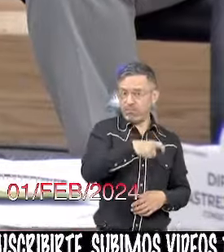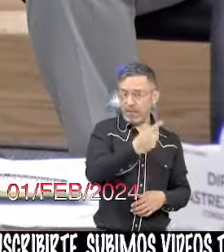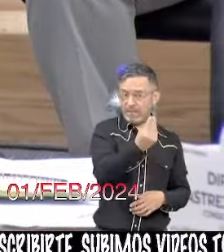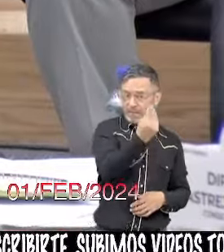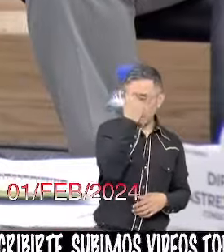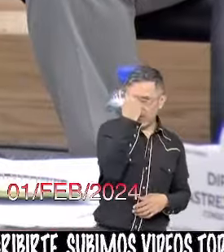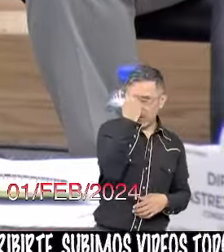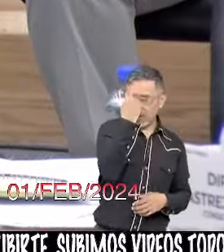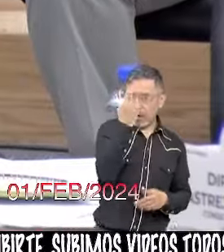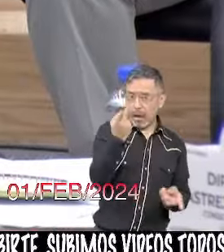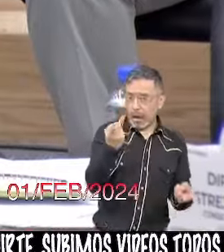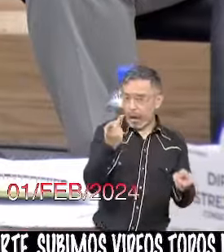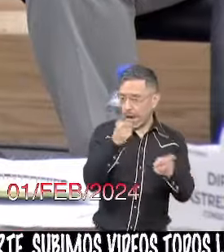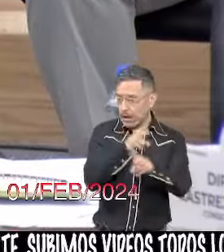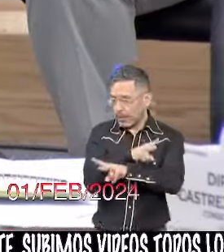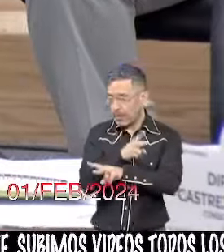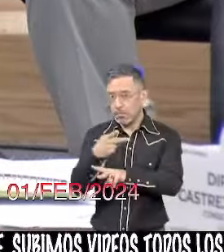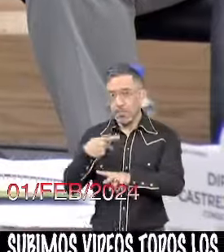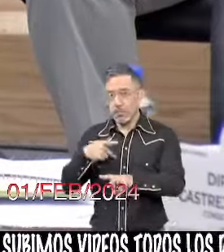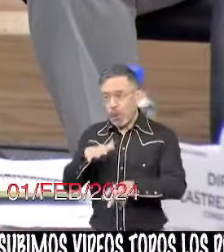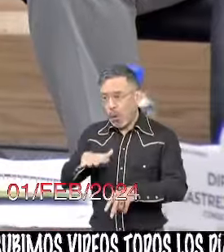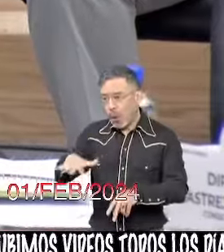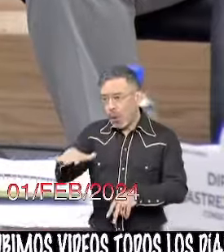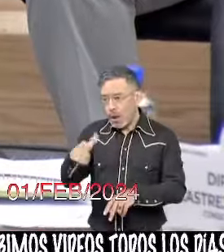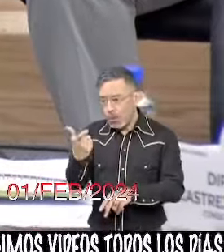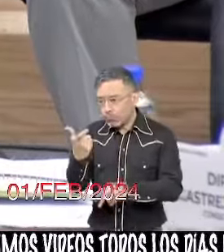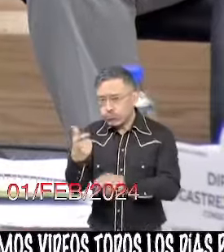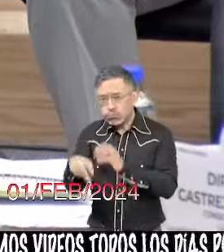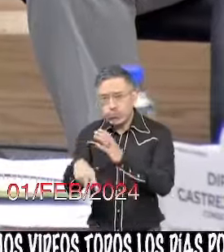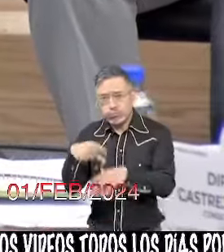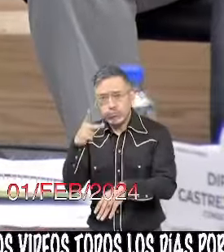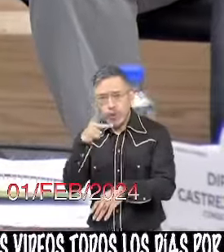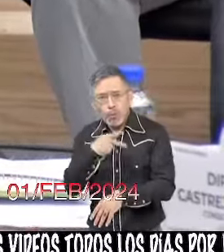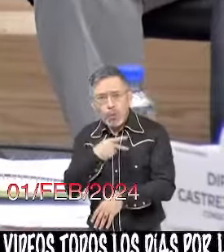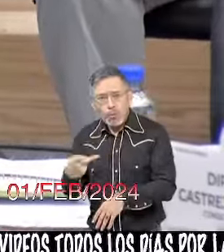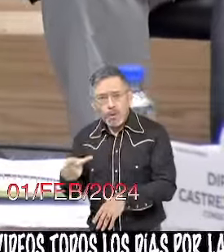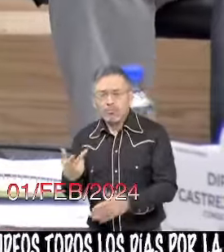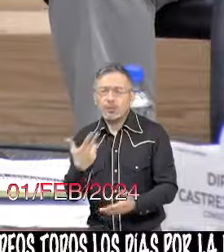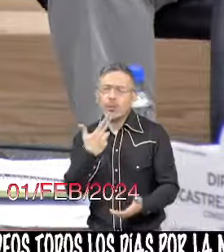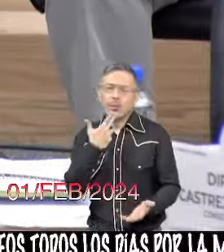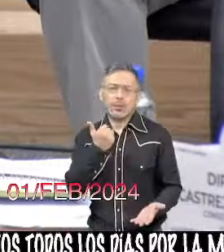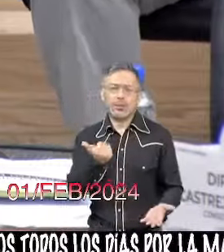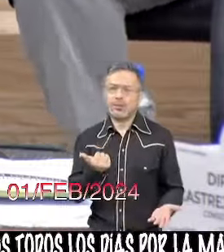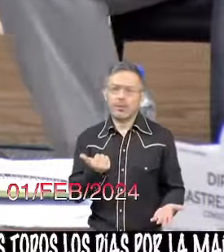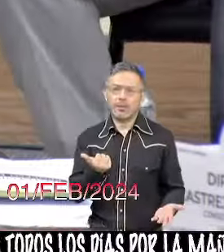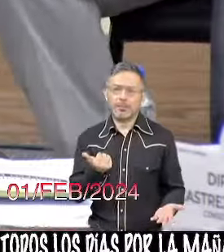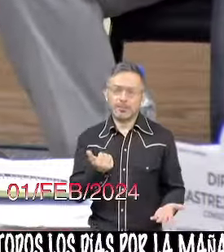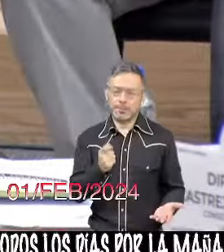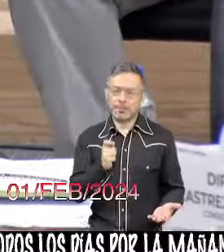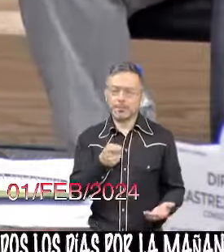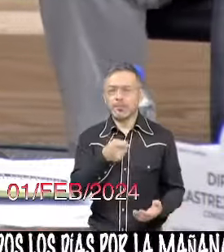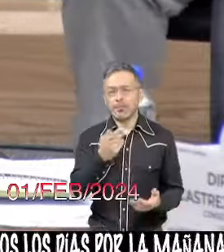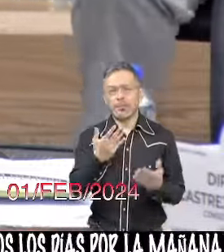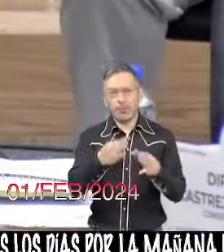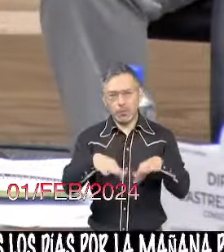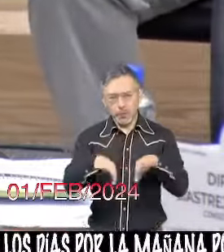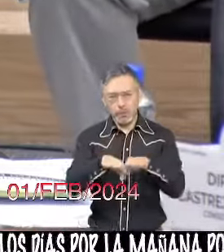economía mixta y desde luego la responsabilidad